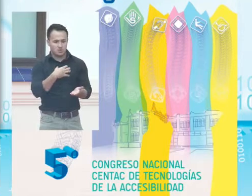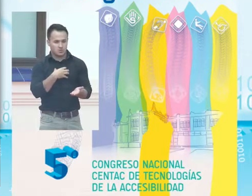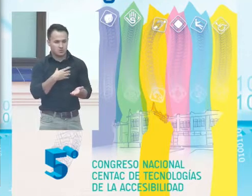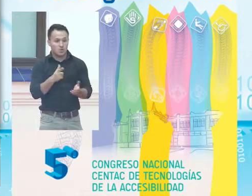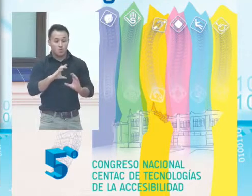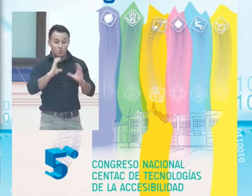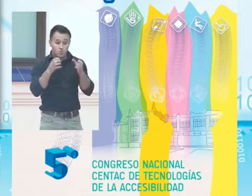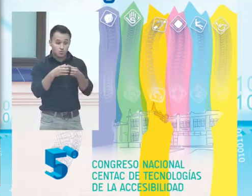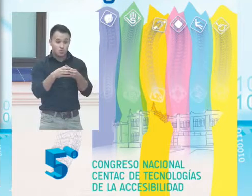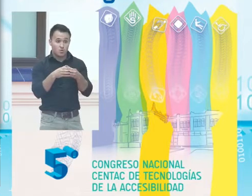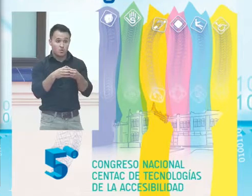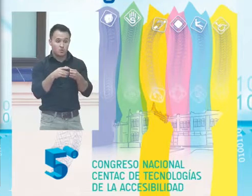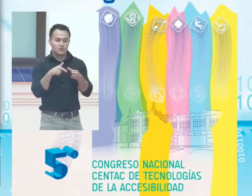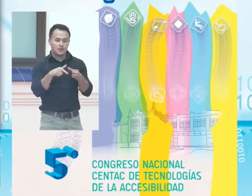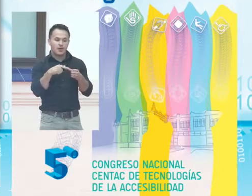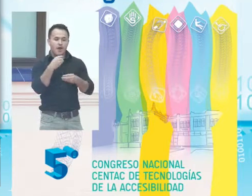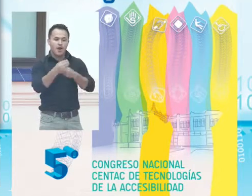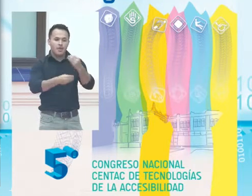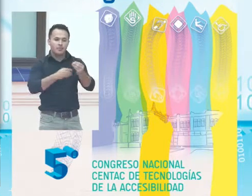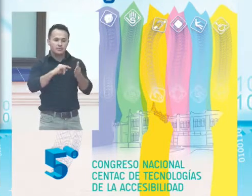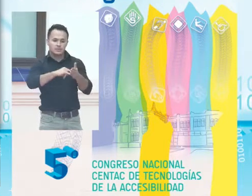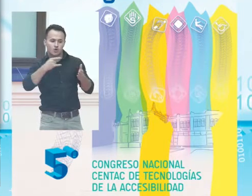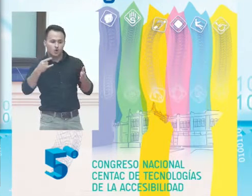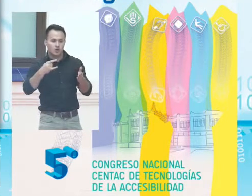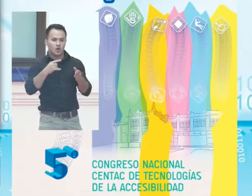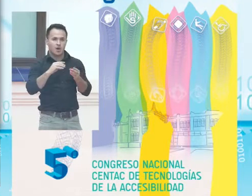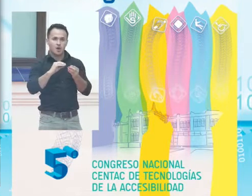que hacen la tecnología, los que hacen los productos,